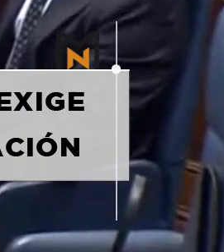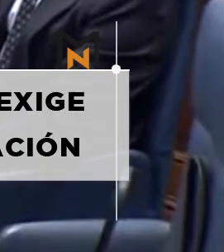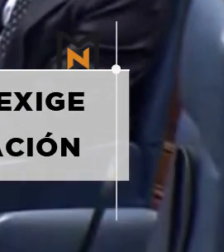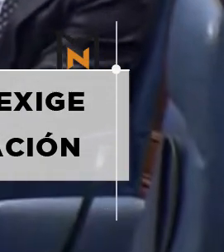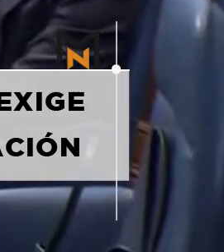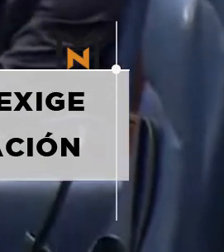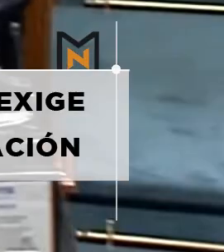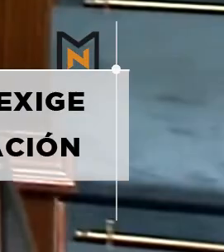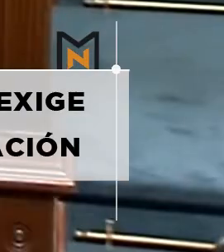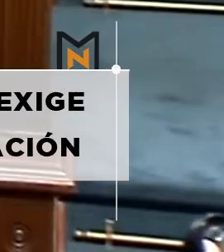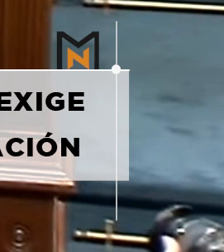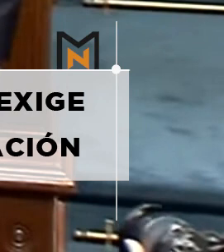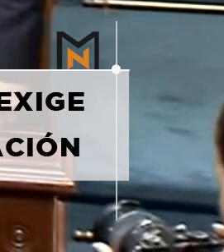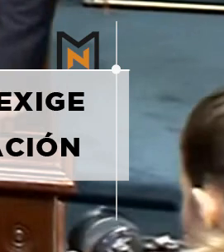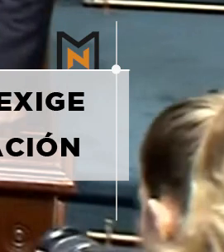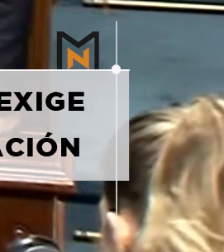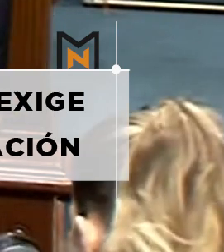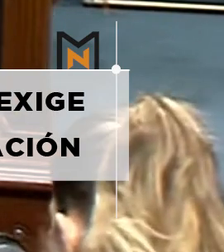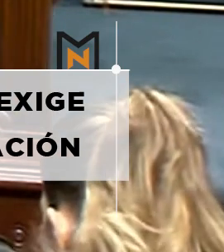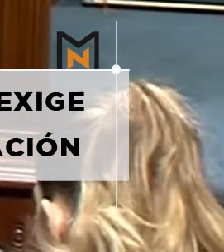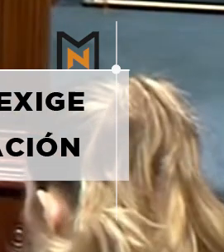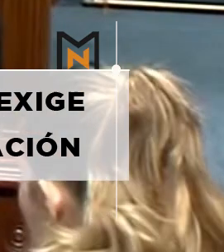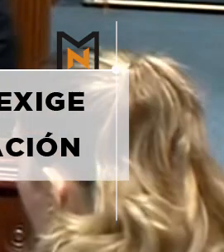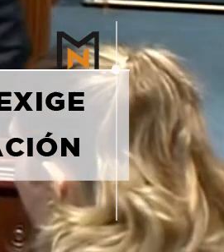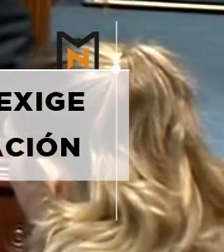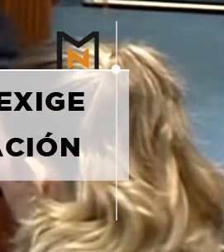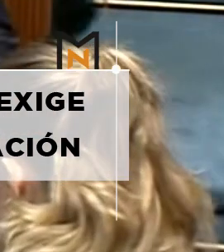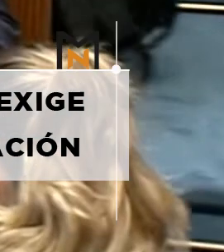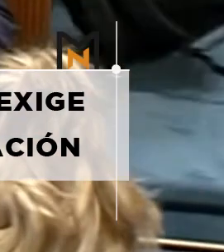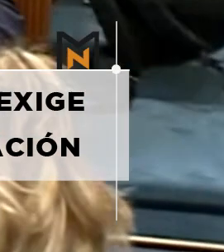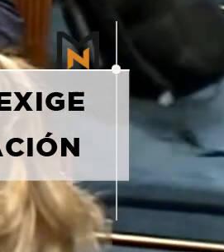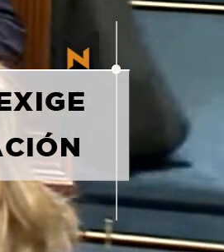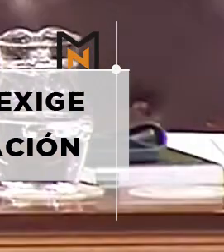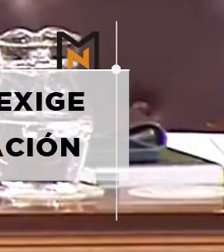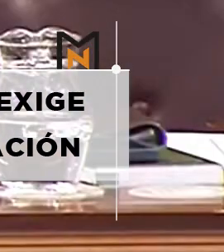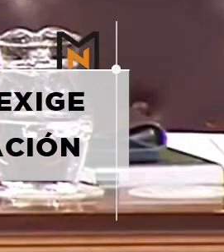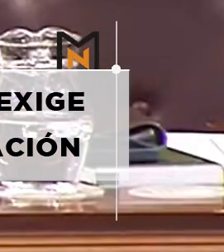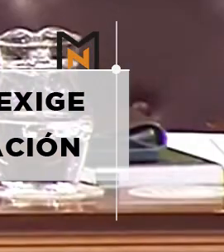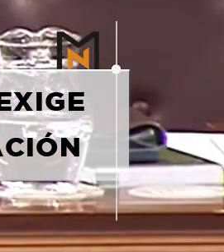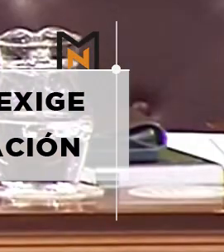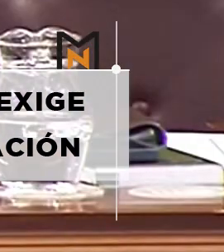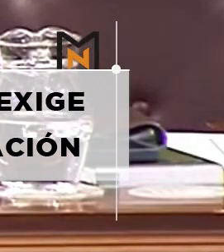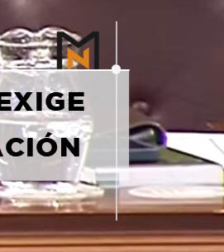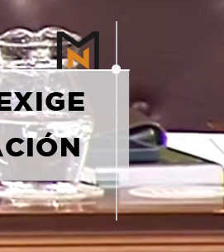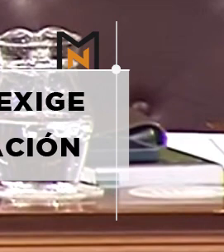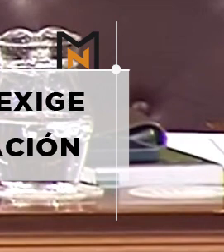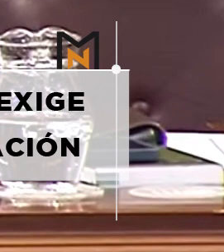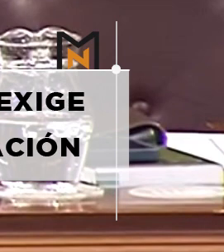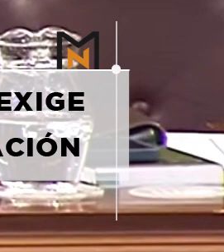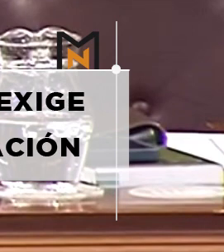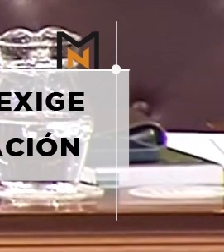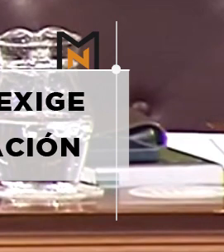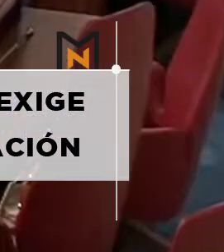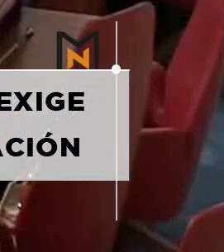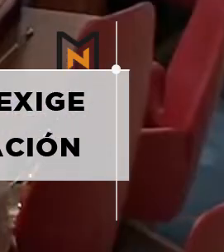de esta legislatura comenzaba asegurando que su ejecutivo no está aquí para hacer más de lo mismo sino para cambiar las cosas y